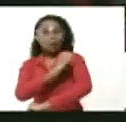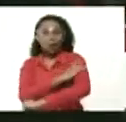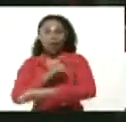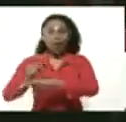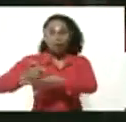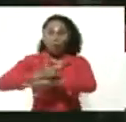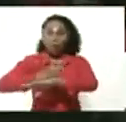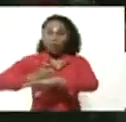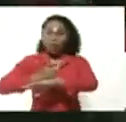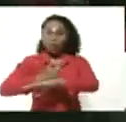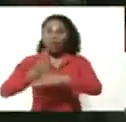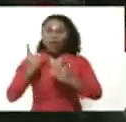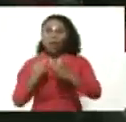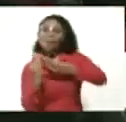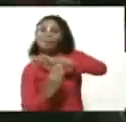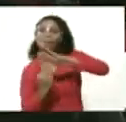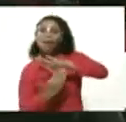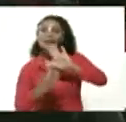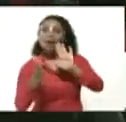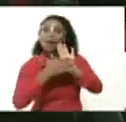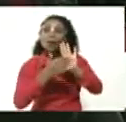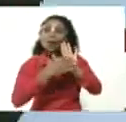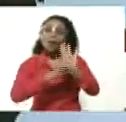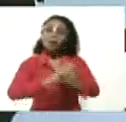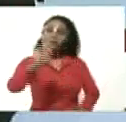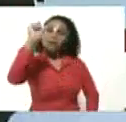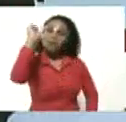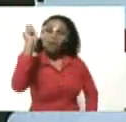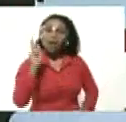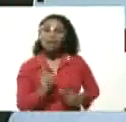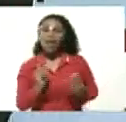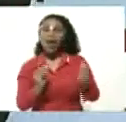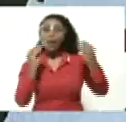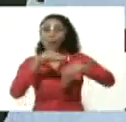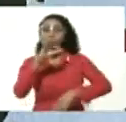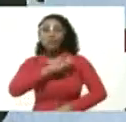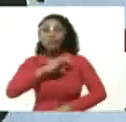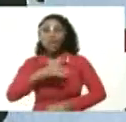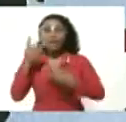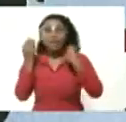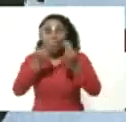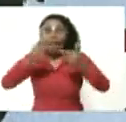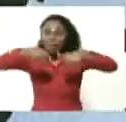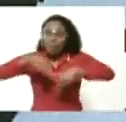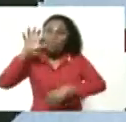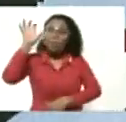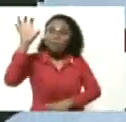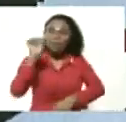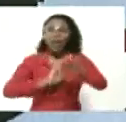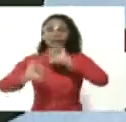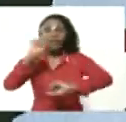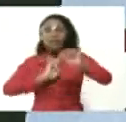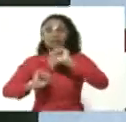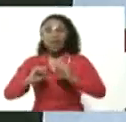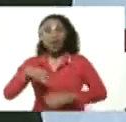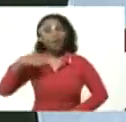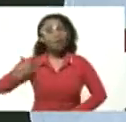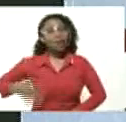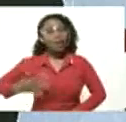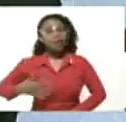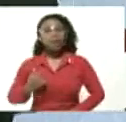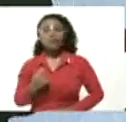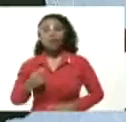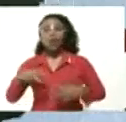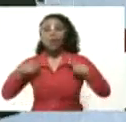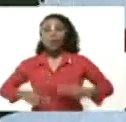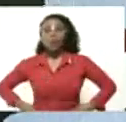gobierno de que la base es la Constitución, que es el contrato social que se da a un país, la defensa de los derechos humanos y la salida